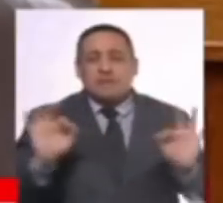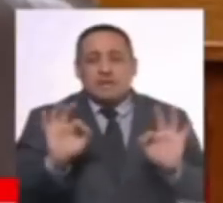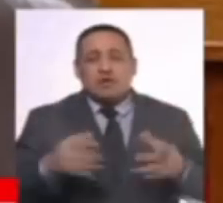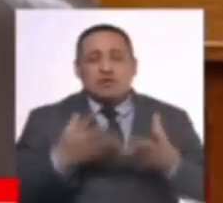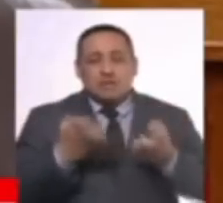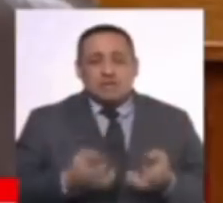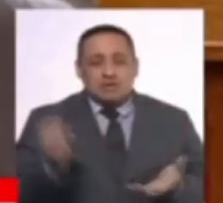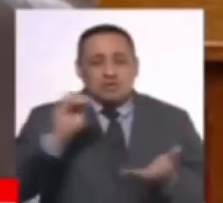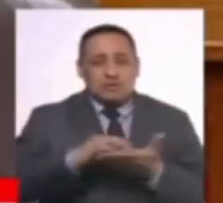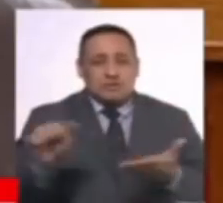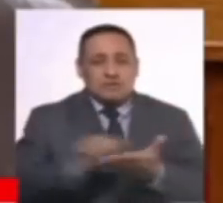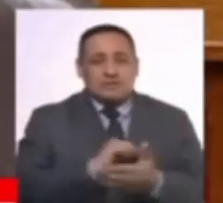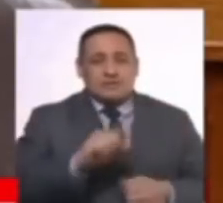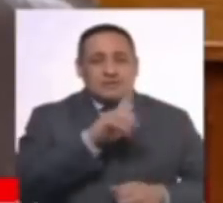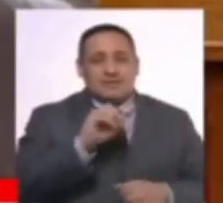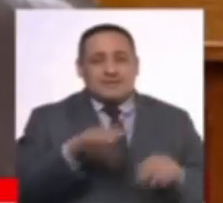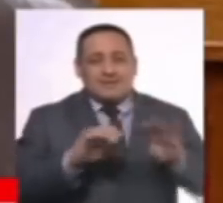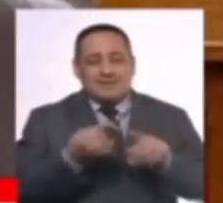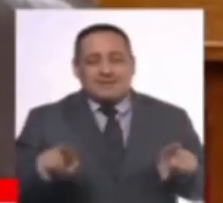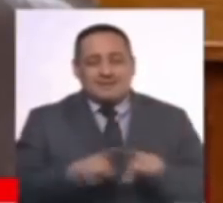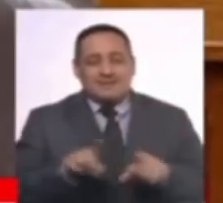quiere que lo borre del 90 al 2000?